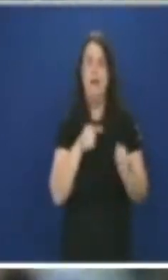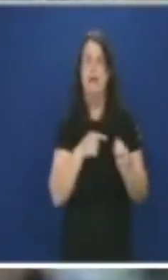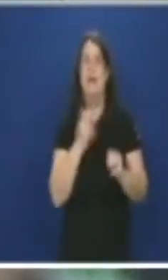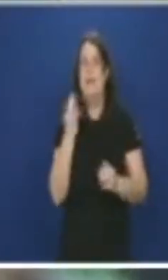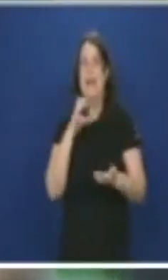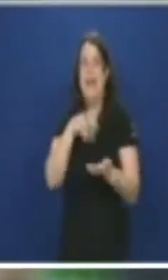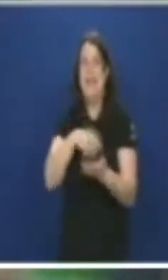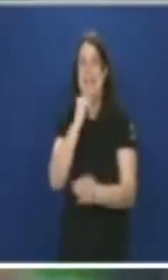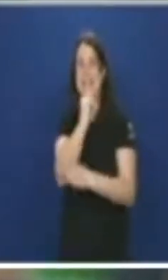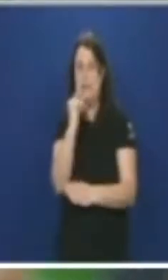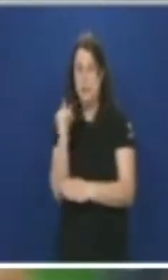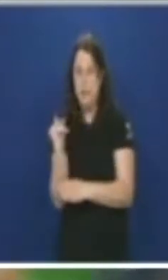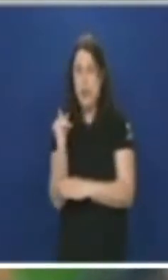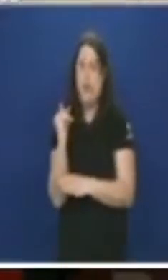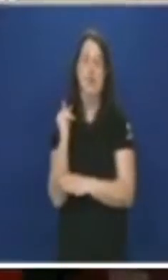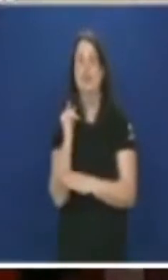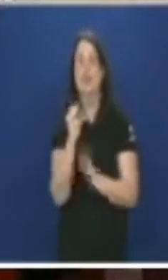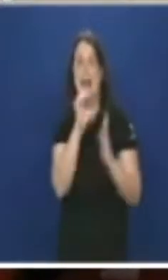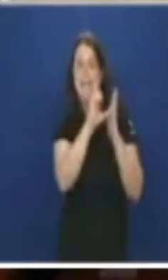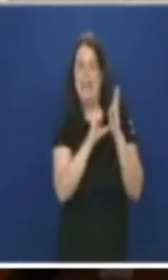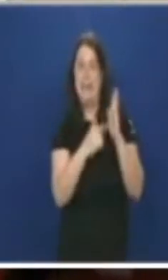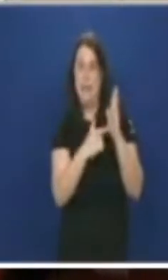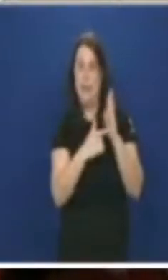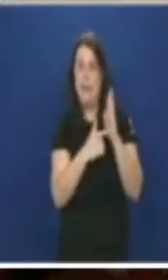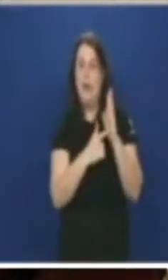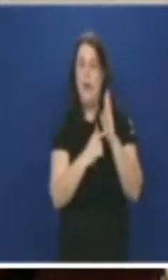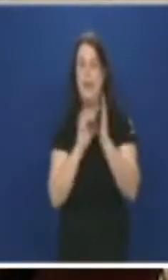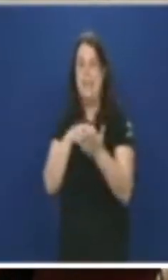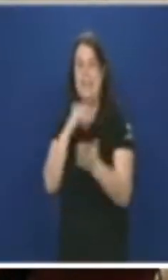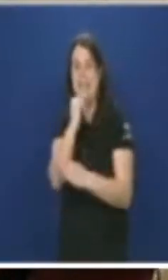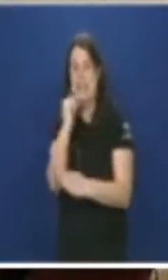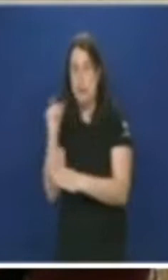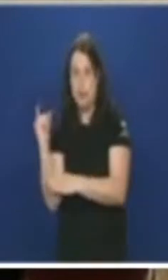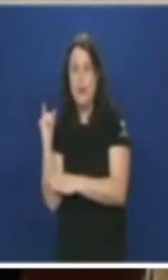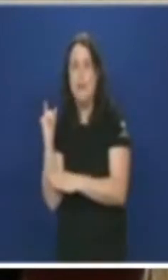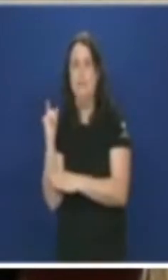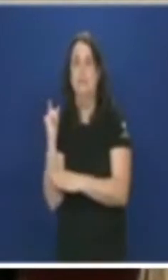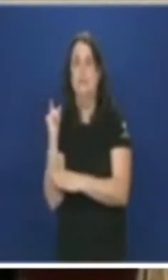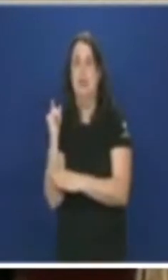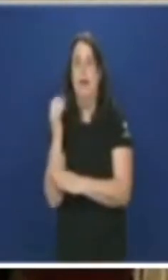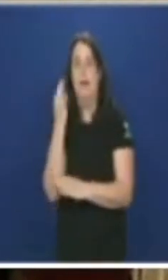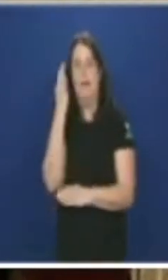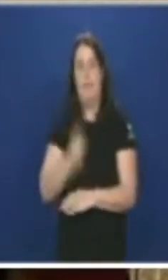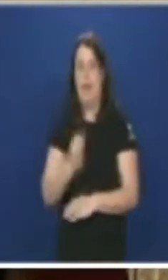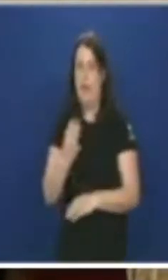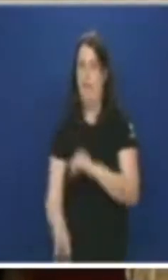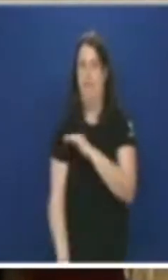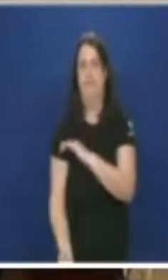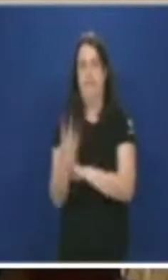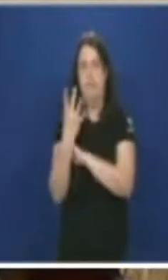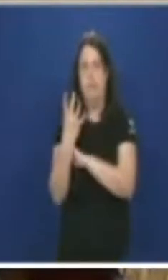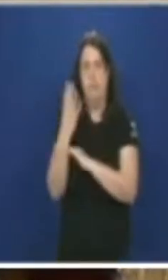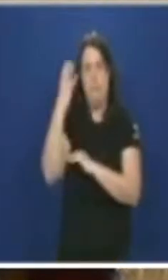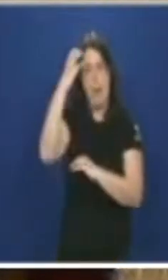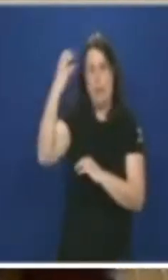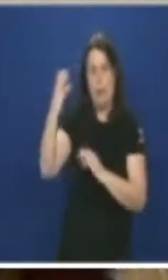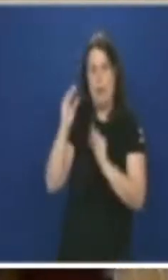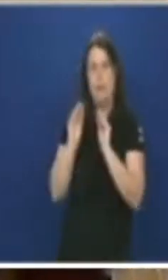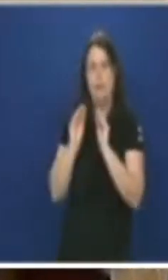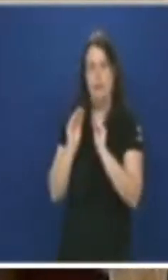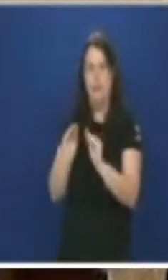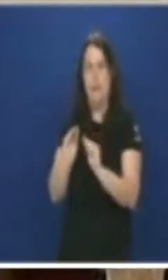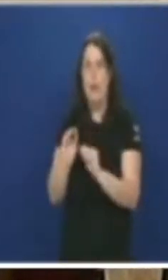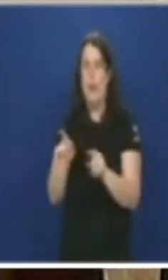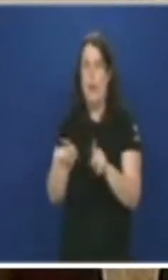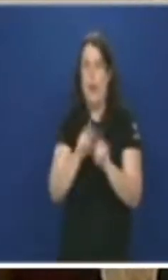institucións saídas do Estatuto os que constituirían o padroado e terían a obriga de